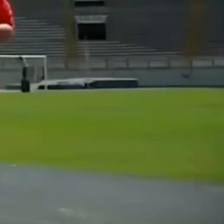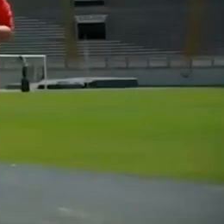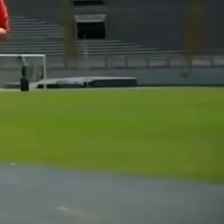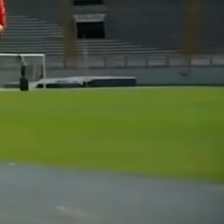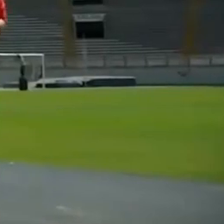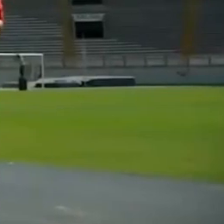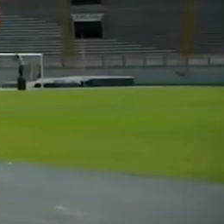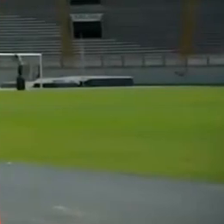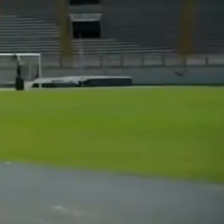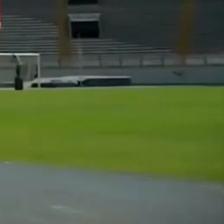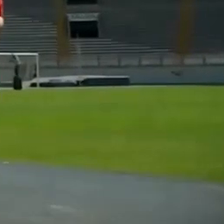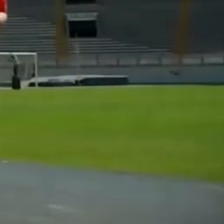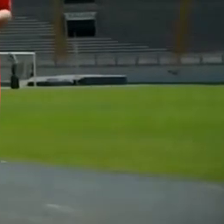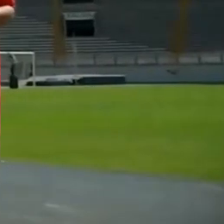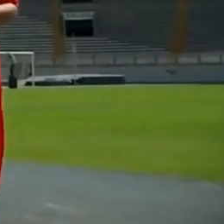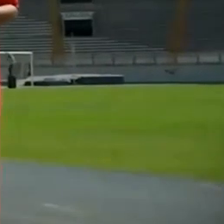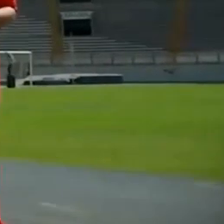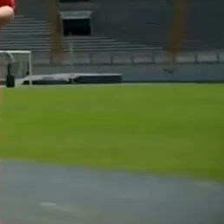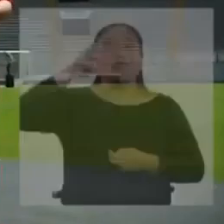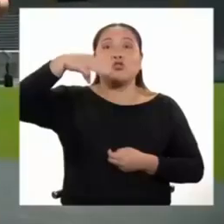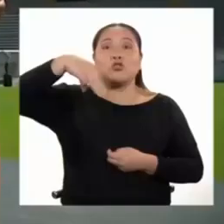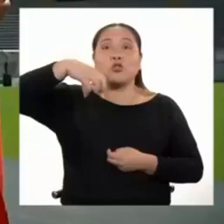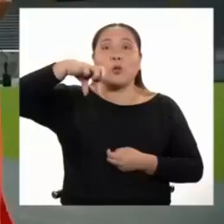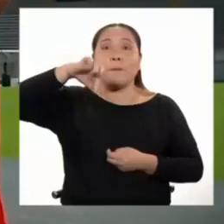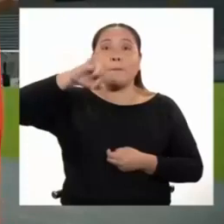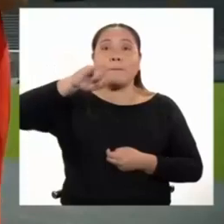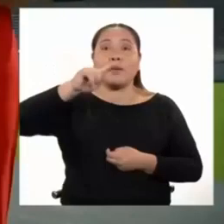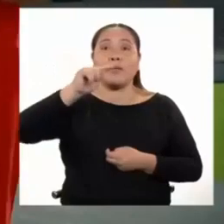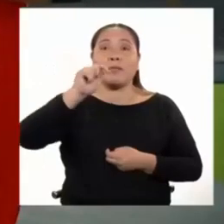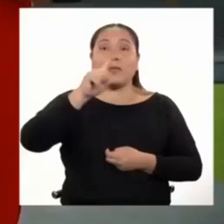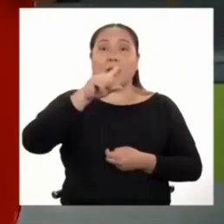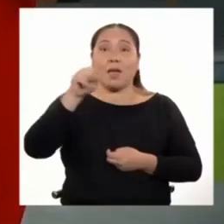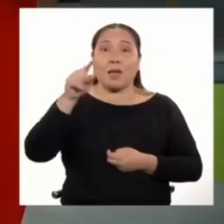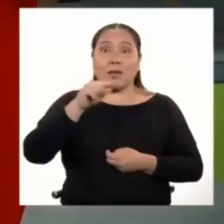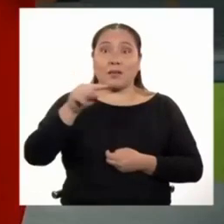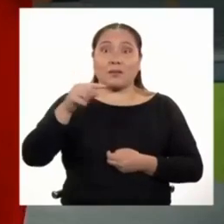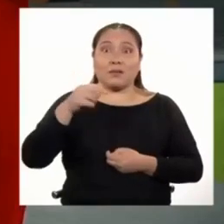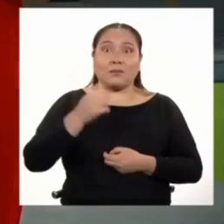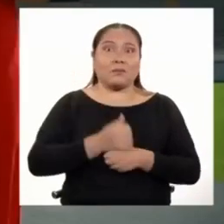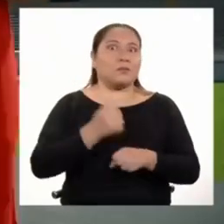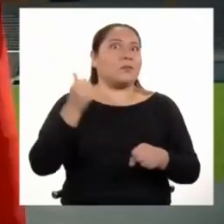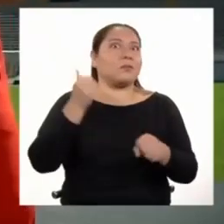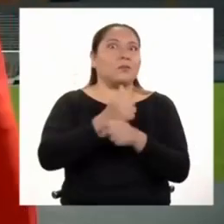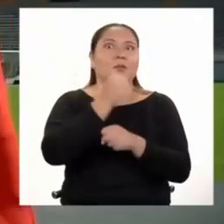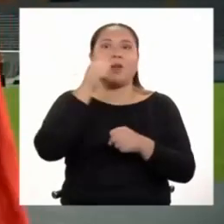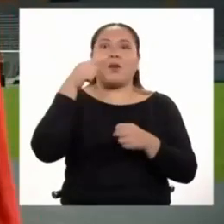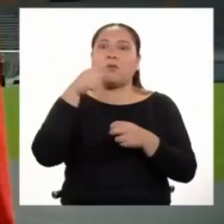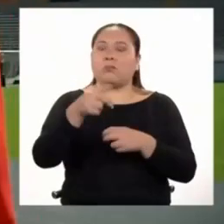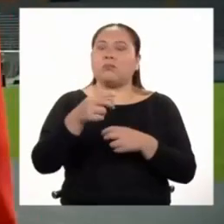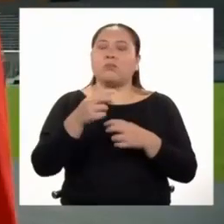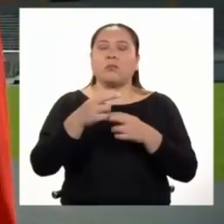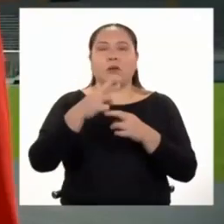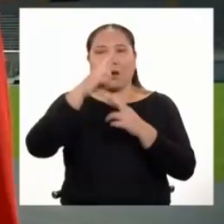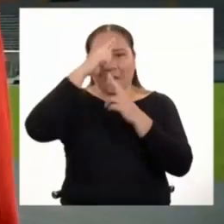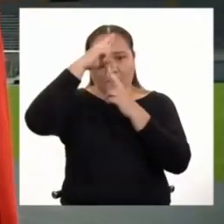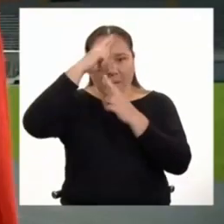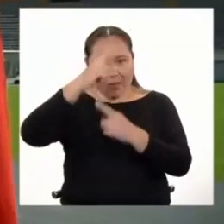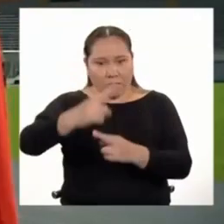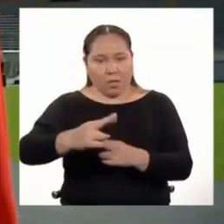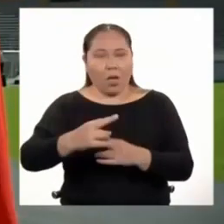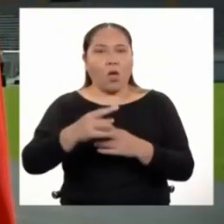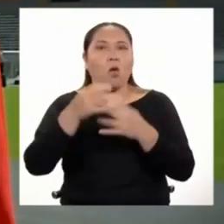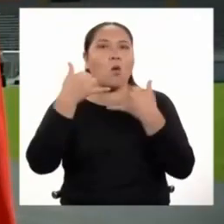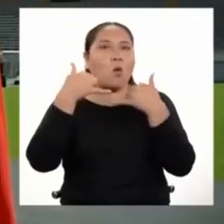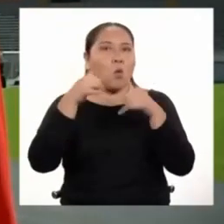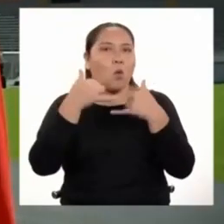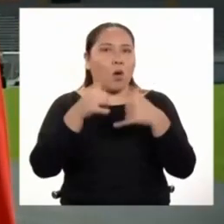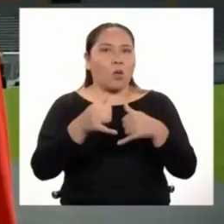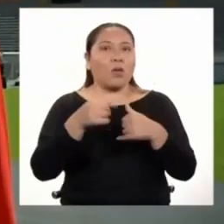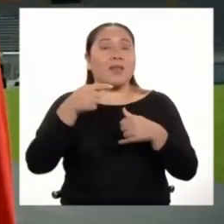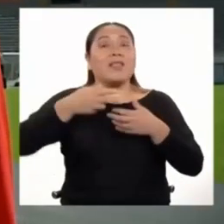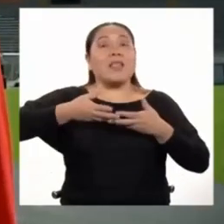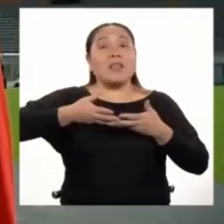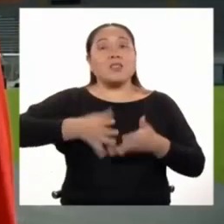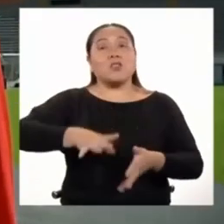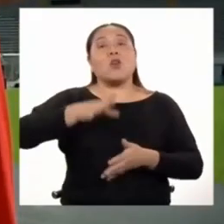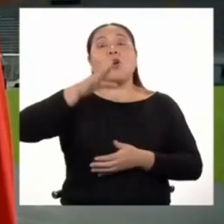Héctor Chumpitaz, el gran capitán, fue uno de los jugadores peruanos más respetados en el extranjero. Él nació